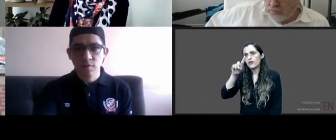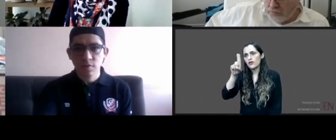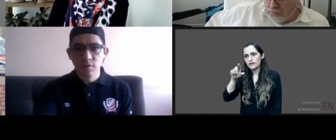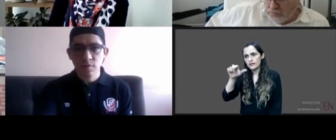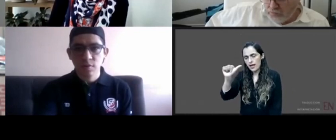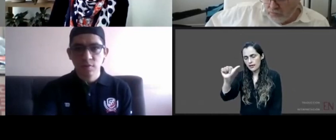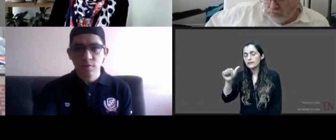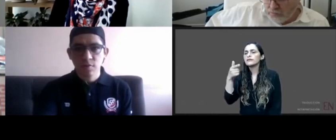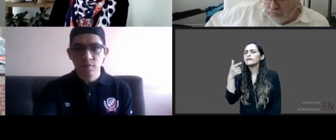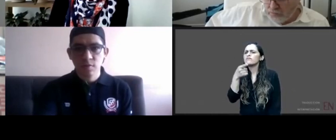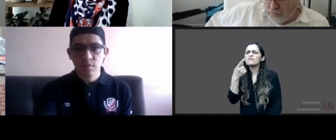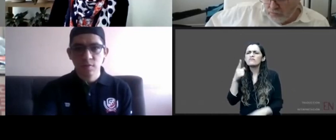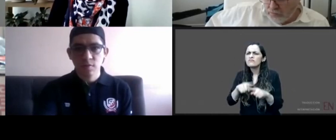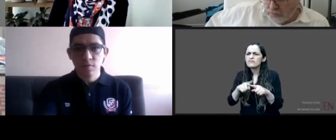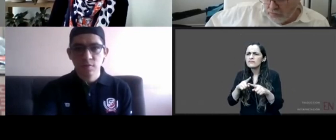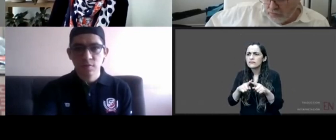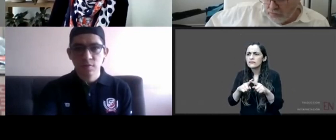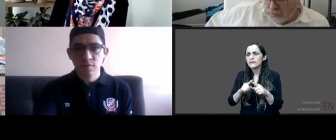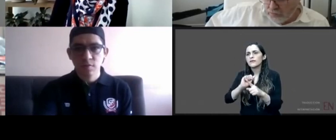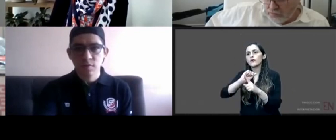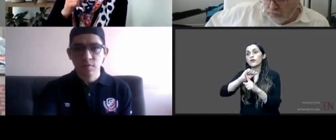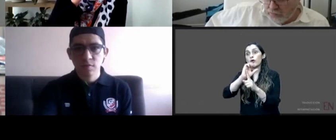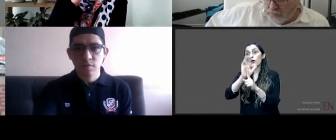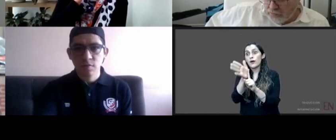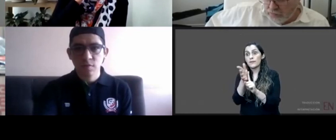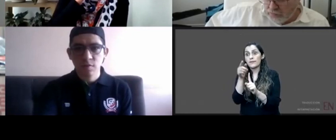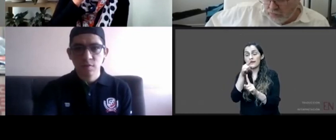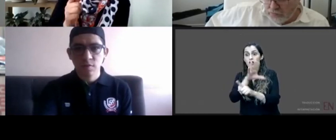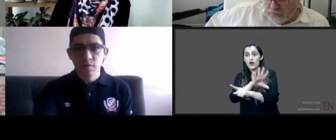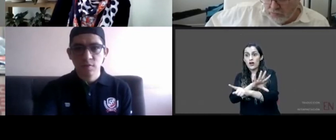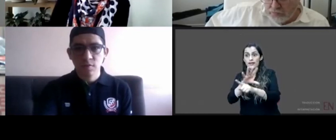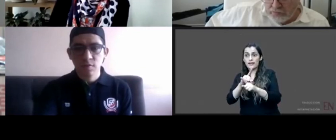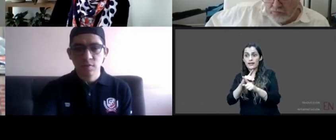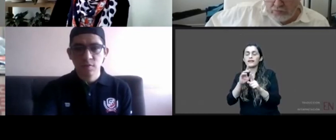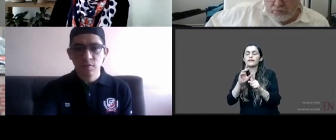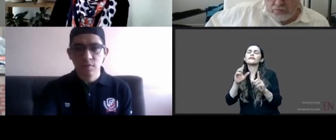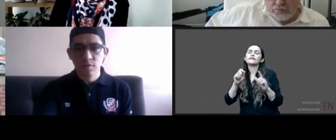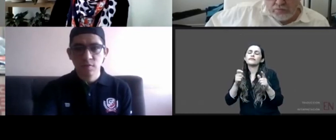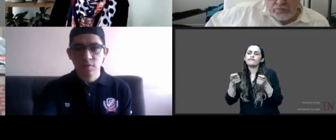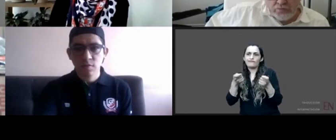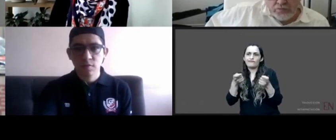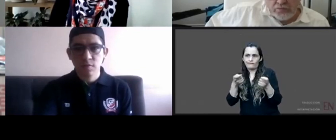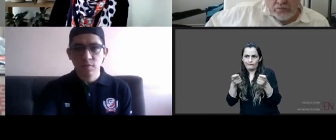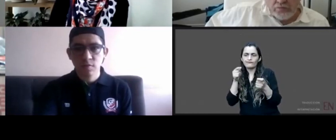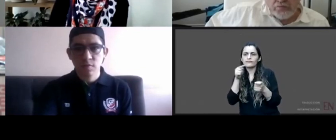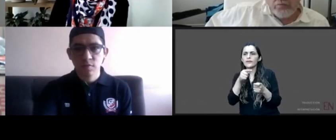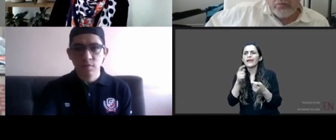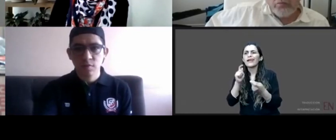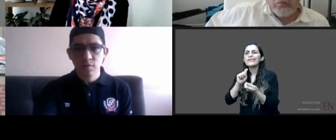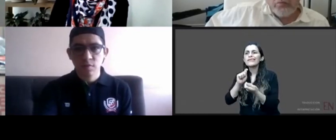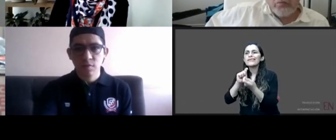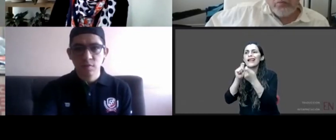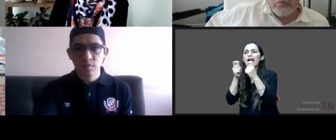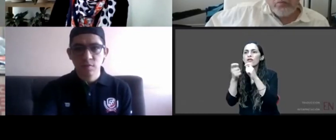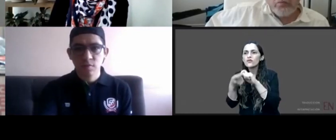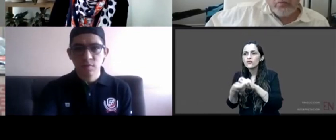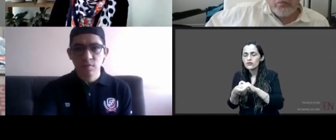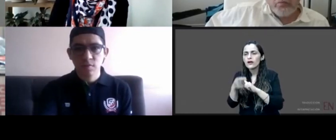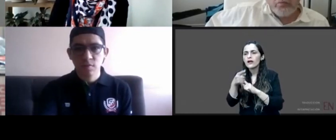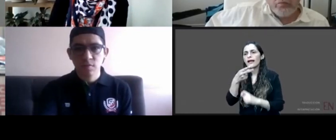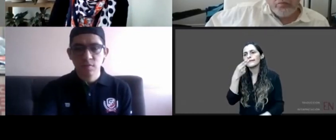para Prevenir y Eliminar la Discriminación de la Ciudad de México, el COPRED. Es traductora e intérprete de